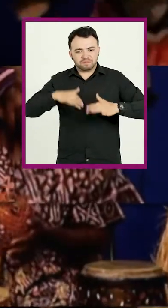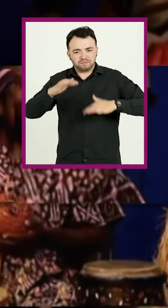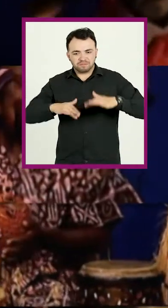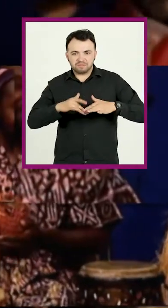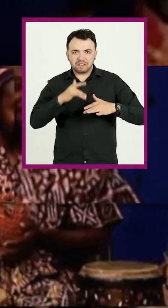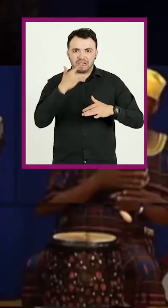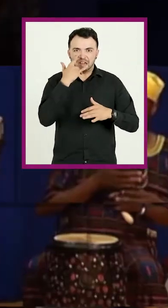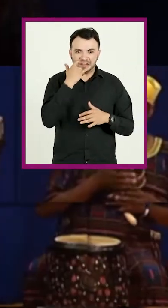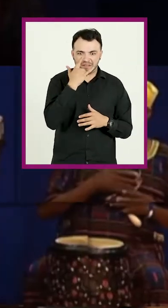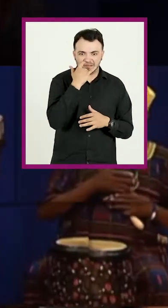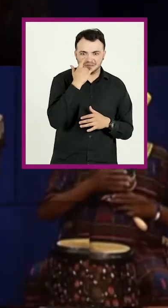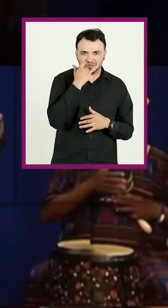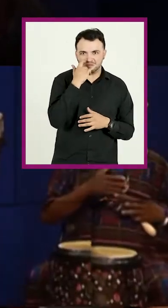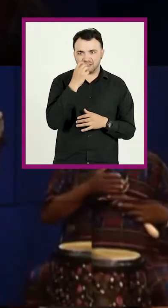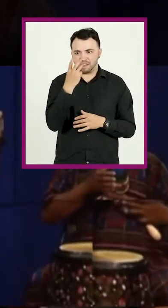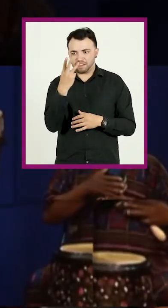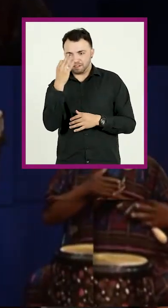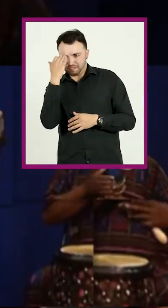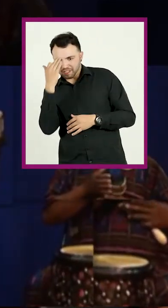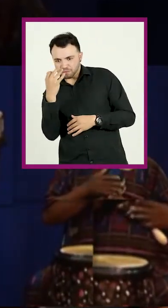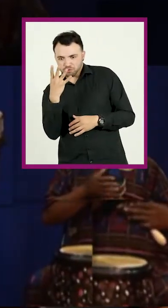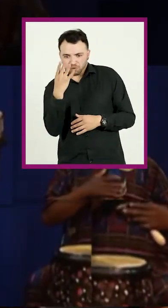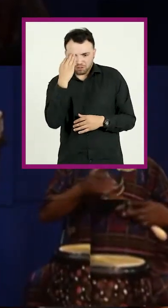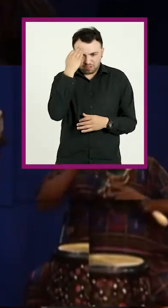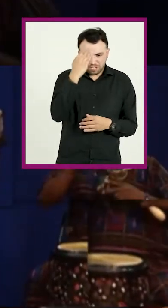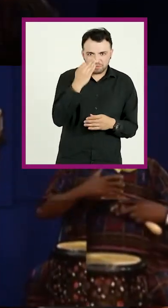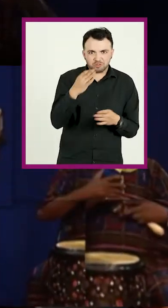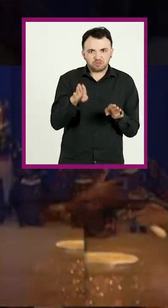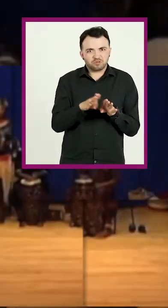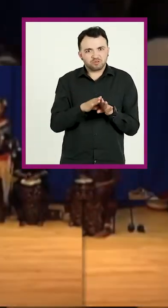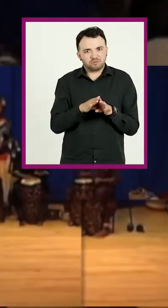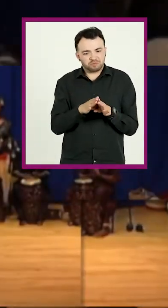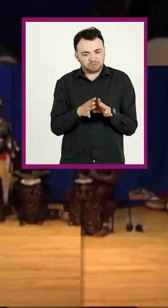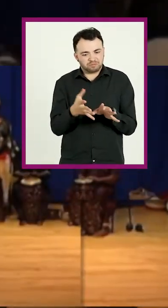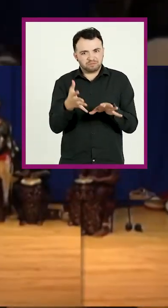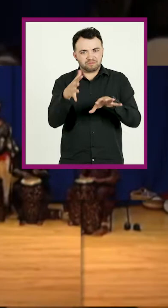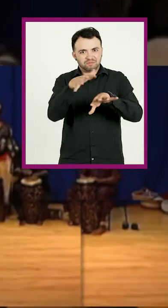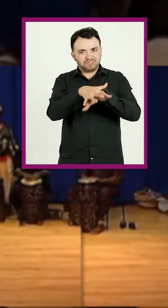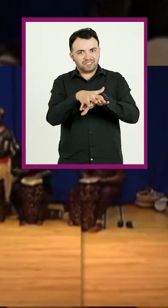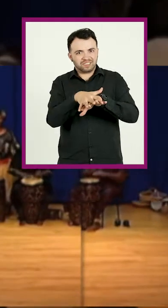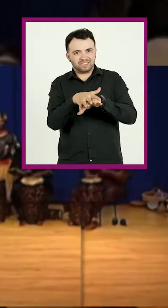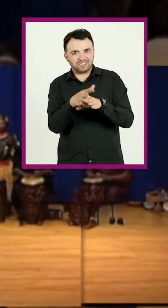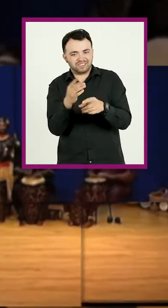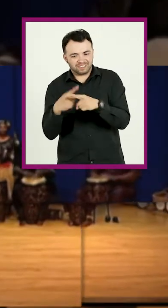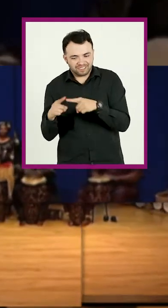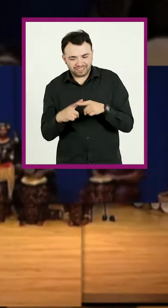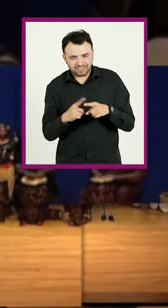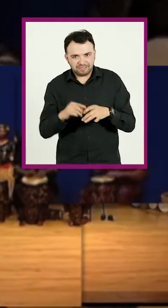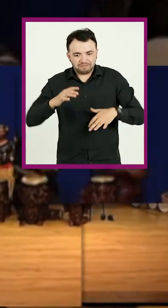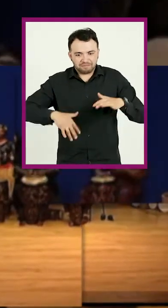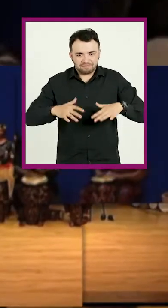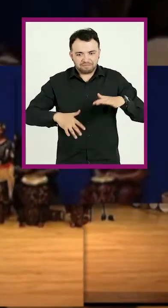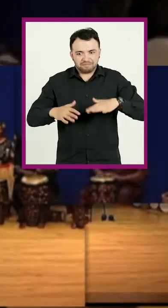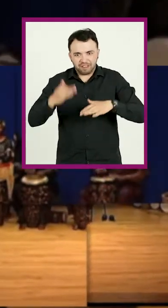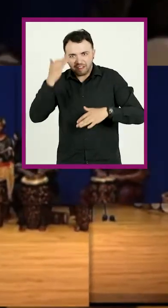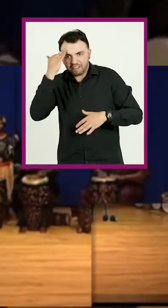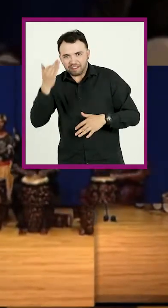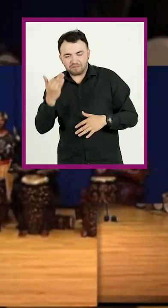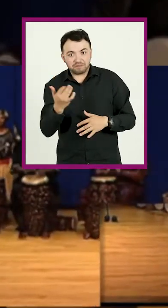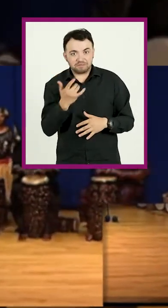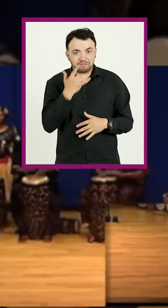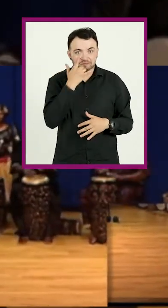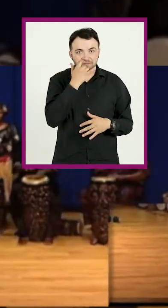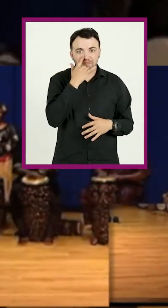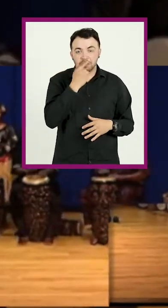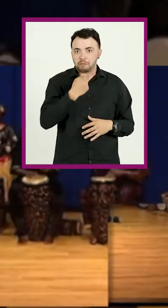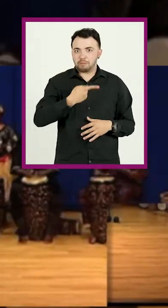en 4 tiempos, otros en 3 tiempos. Hacen una combinación polirrítmica que es esa esencia de la música africana y que es la que